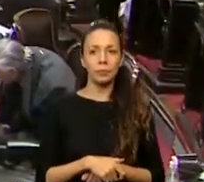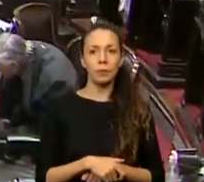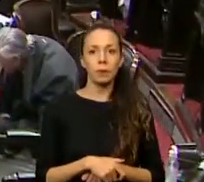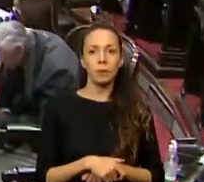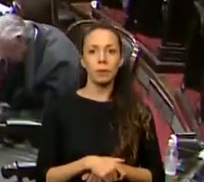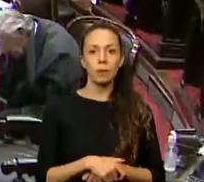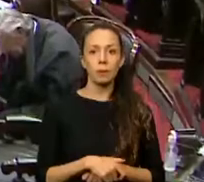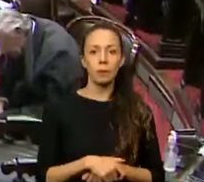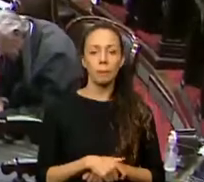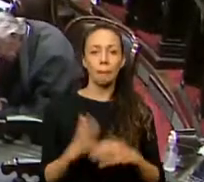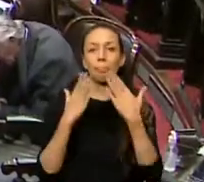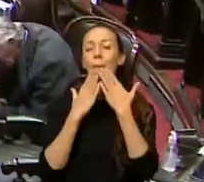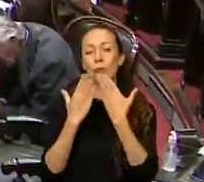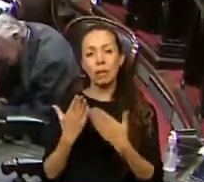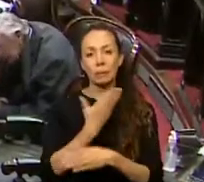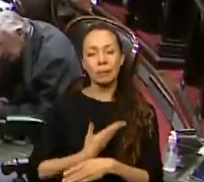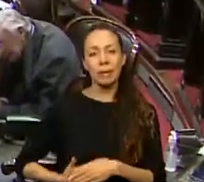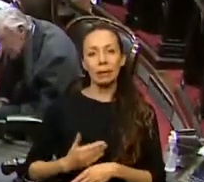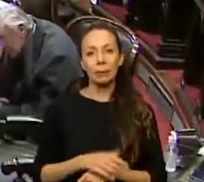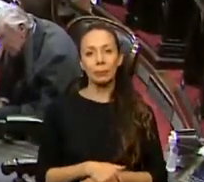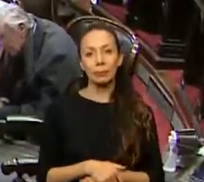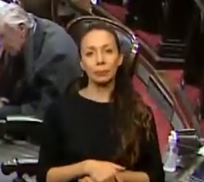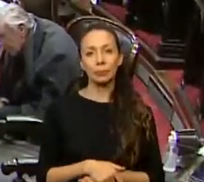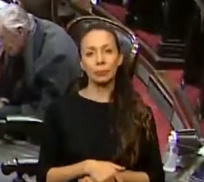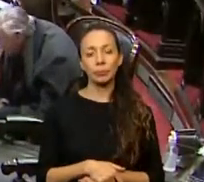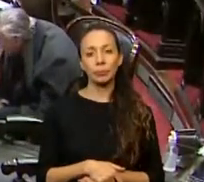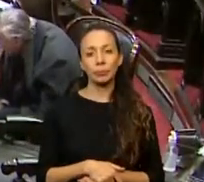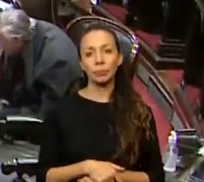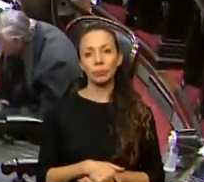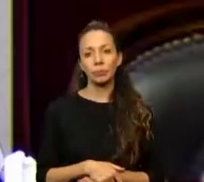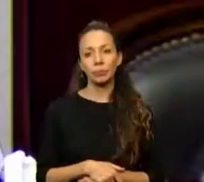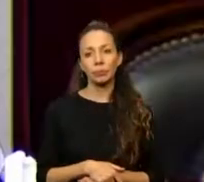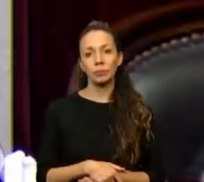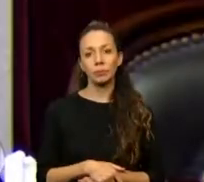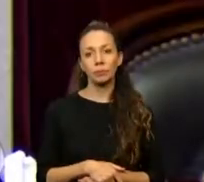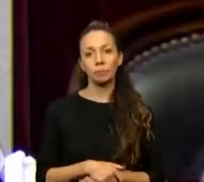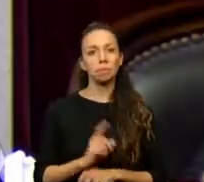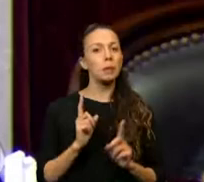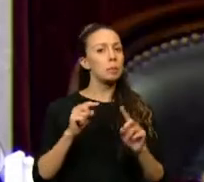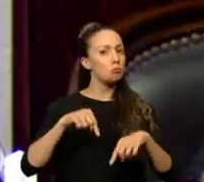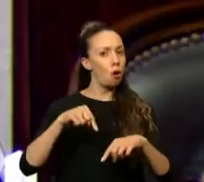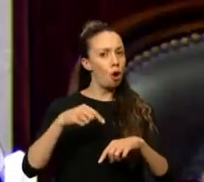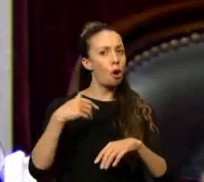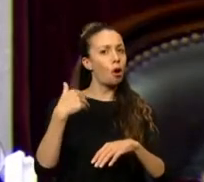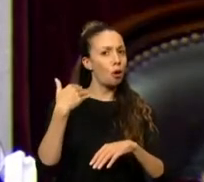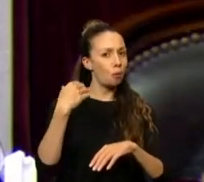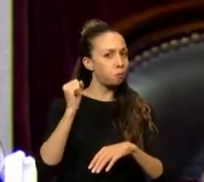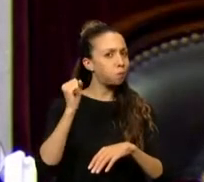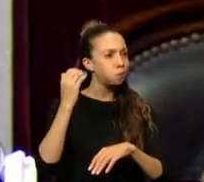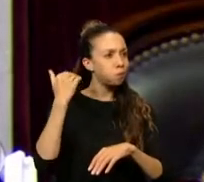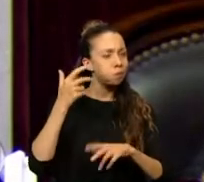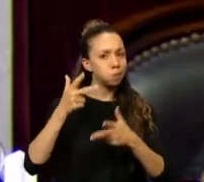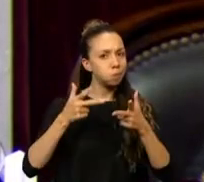Gracias, señor presidente. Bueno, como sucedió ya previamente en esta misma jornada, nuevamente